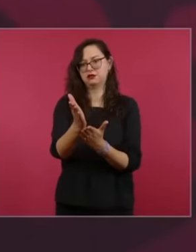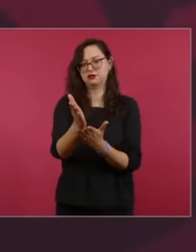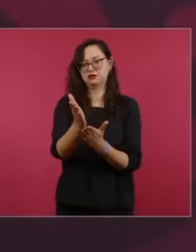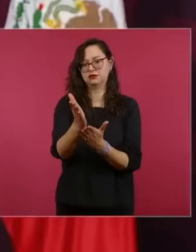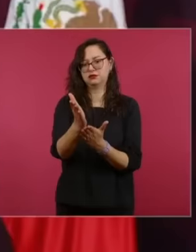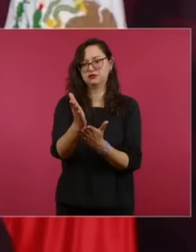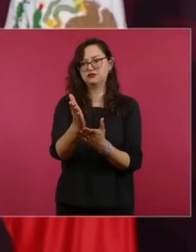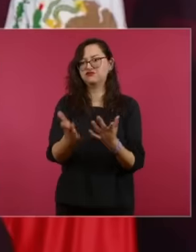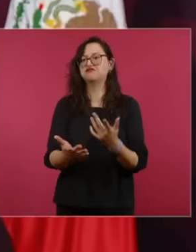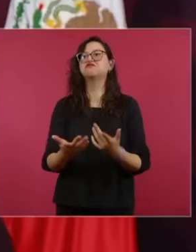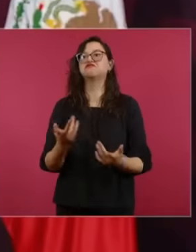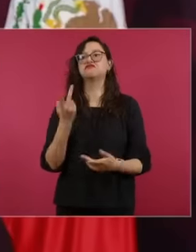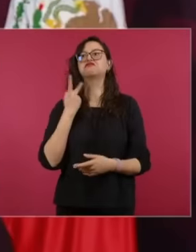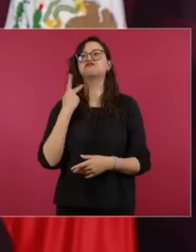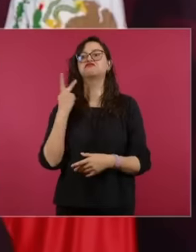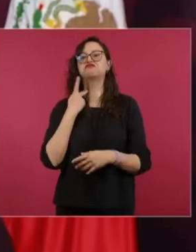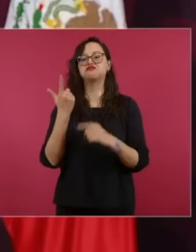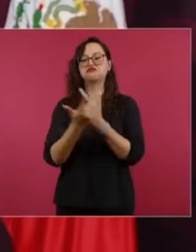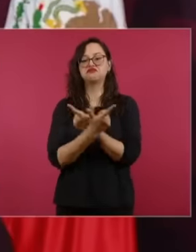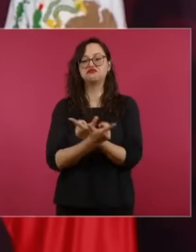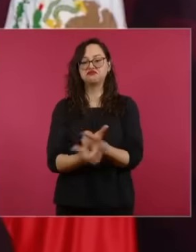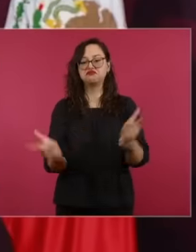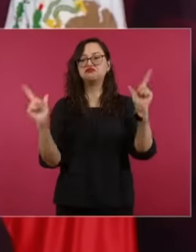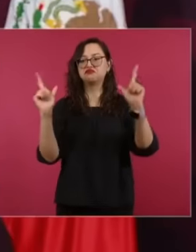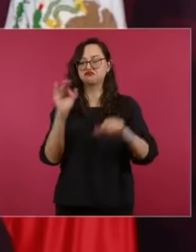para que sean libres.